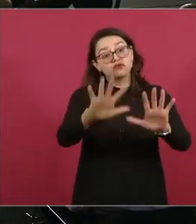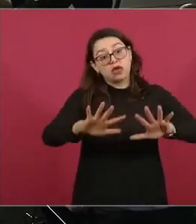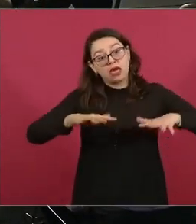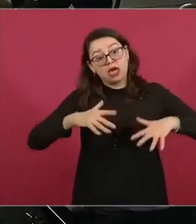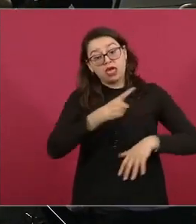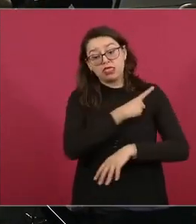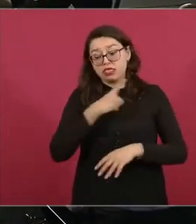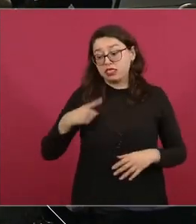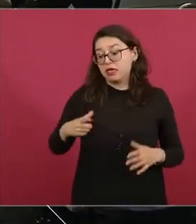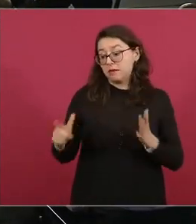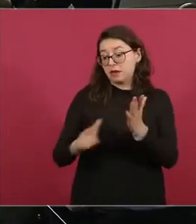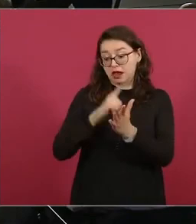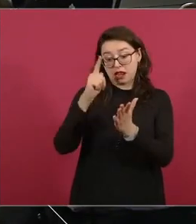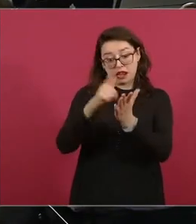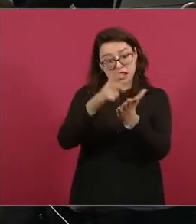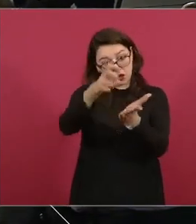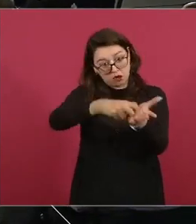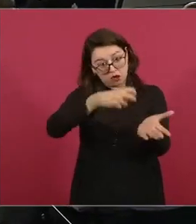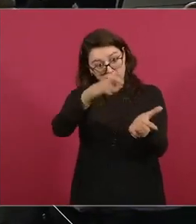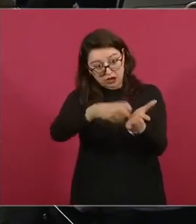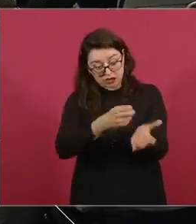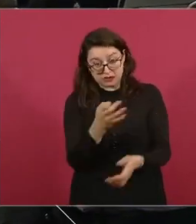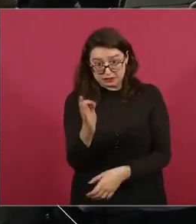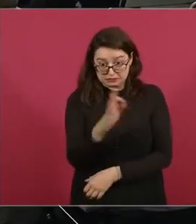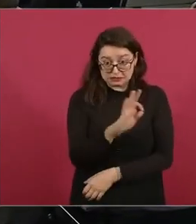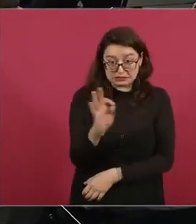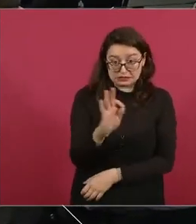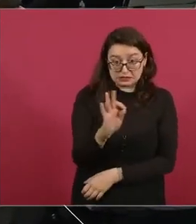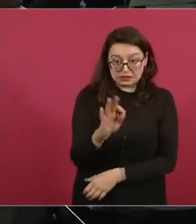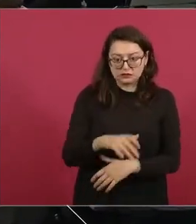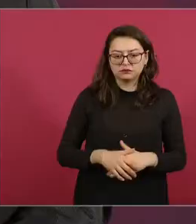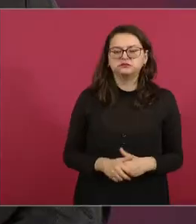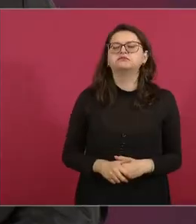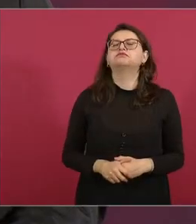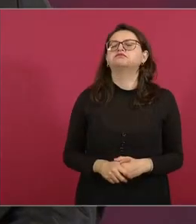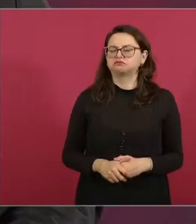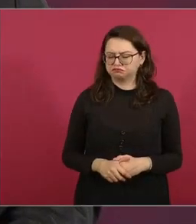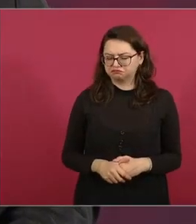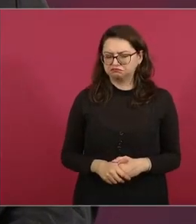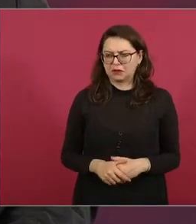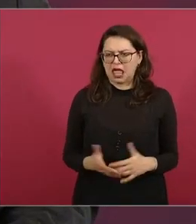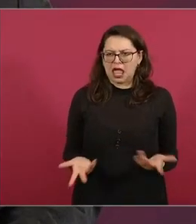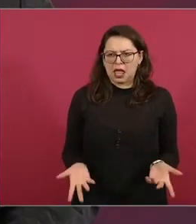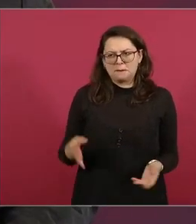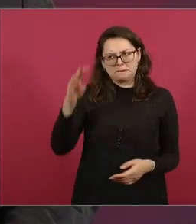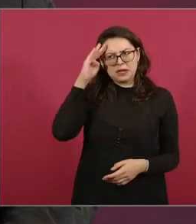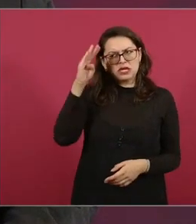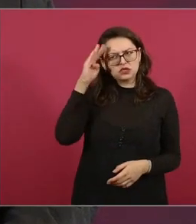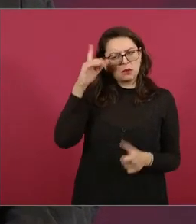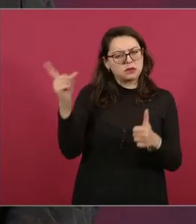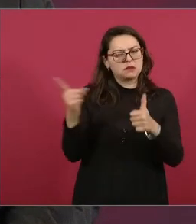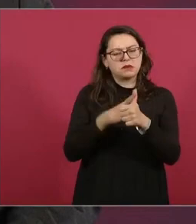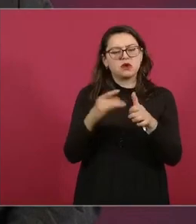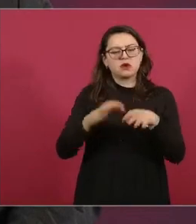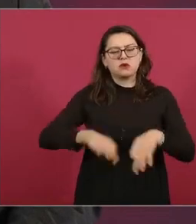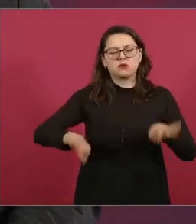legisle este tema por ser seguridad nacional? Yo pienso que hay que esperar la respuesta de el INE,